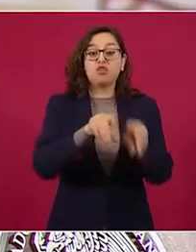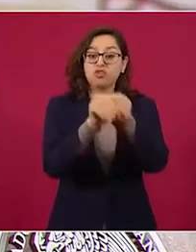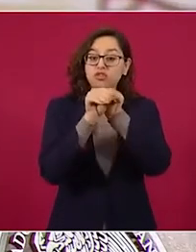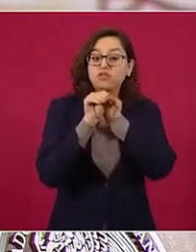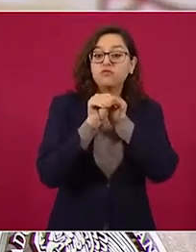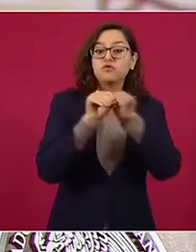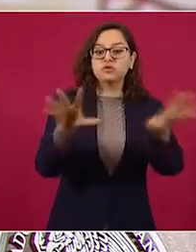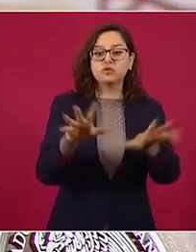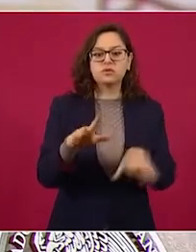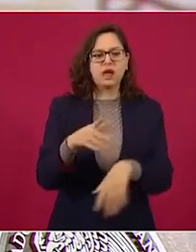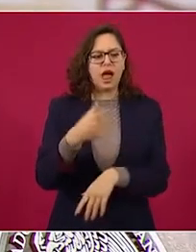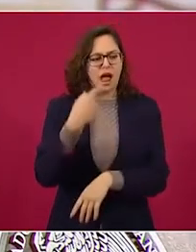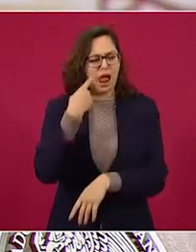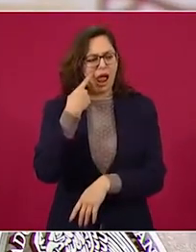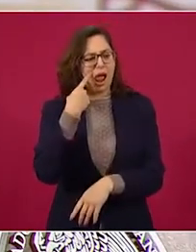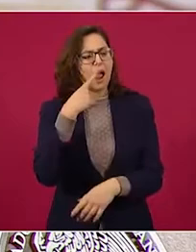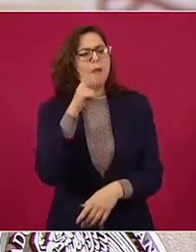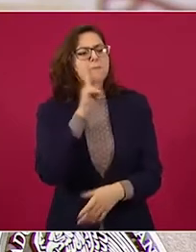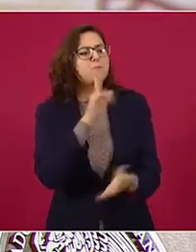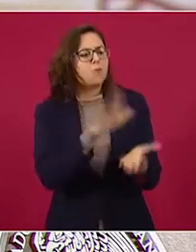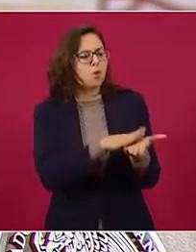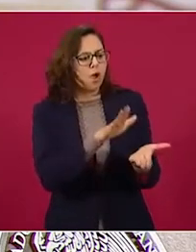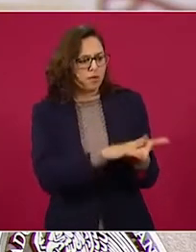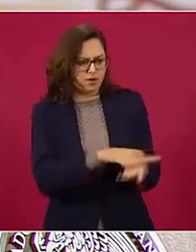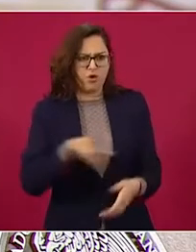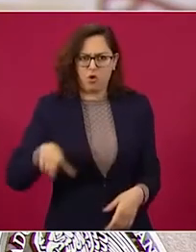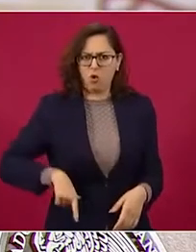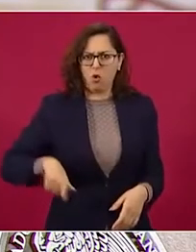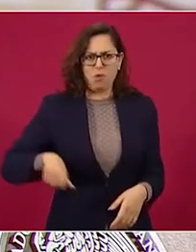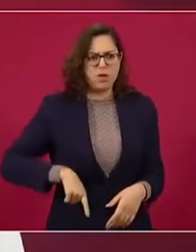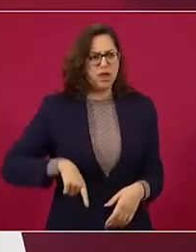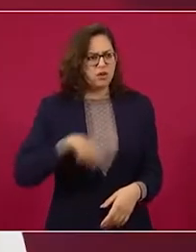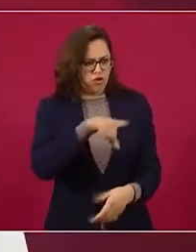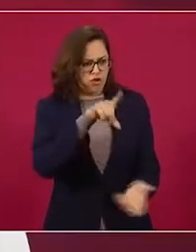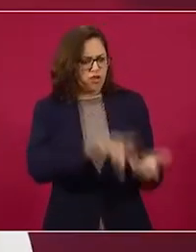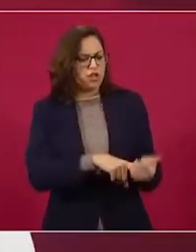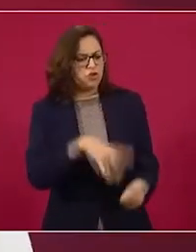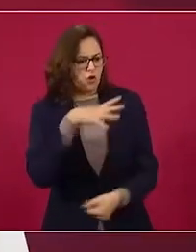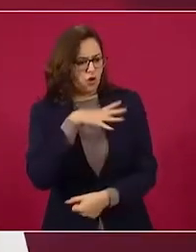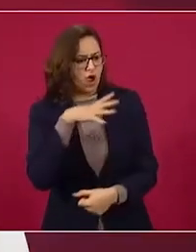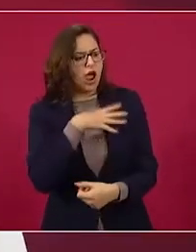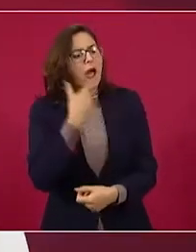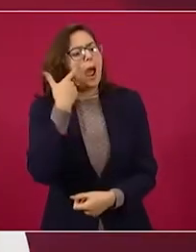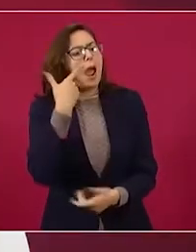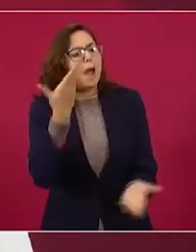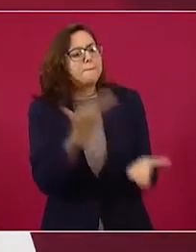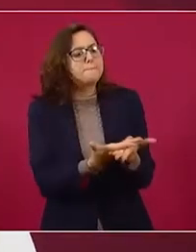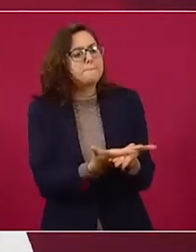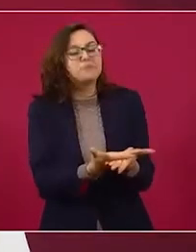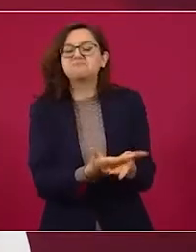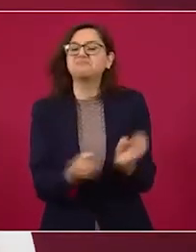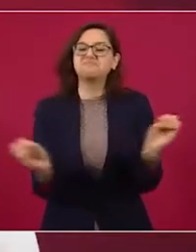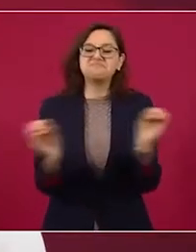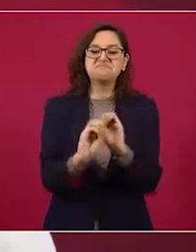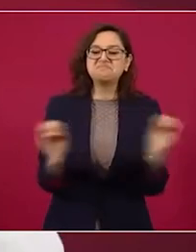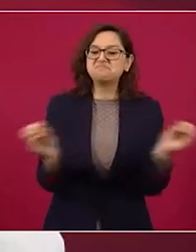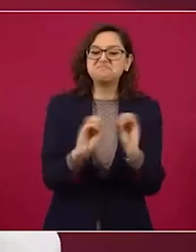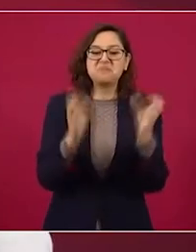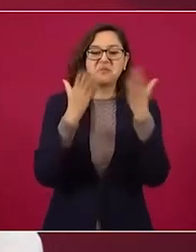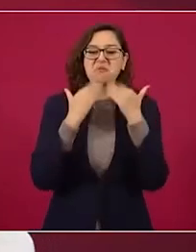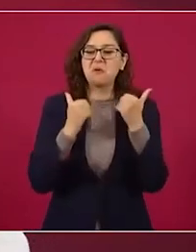no pudieron demostrar conflicto de interés, pero sí mostraron muy poca ética